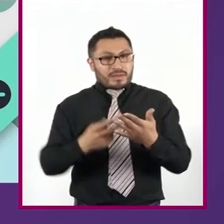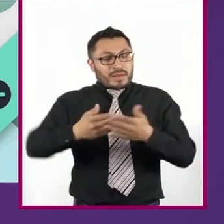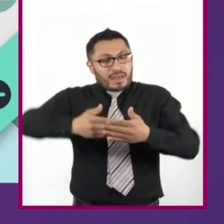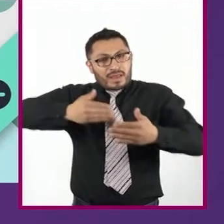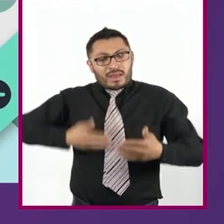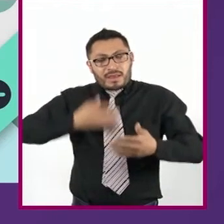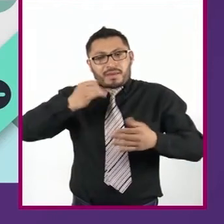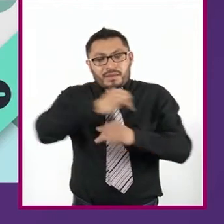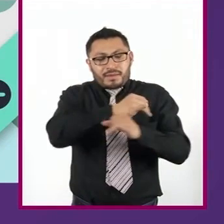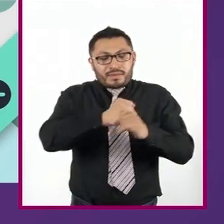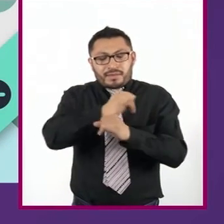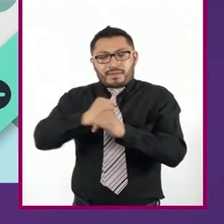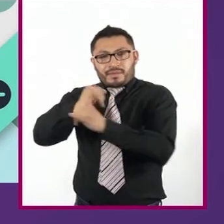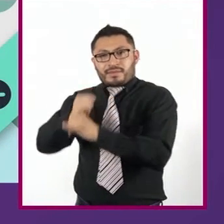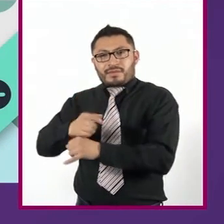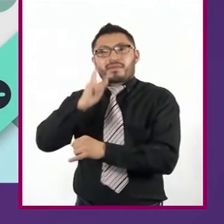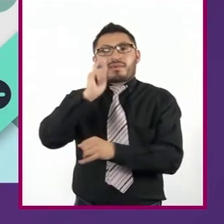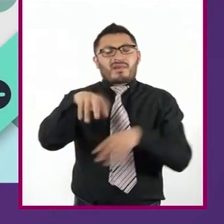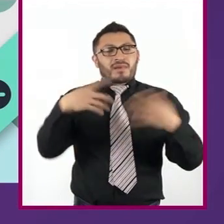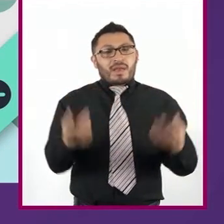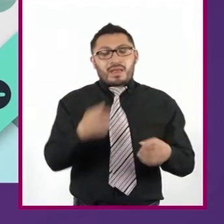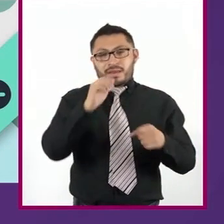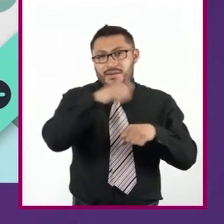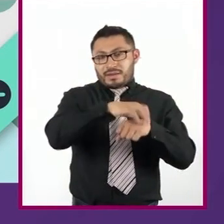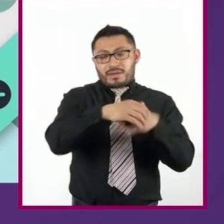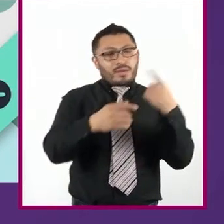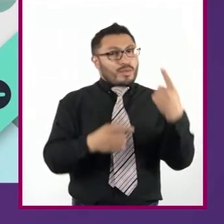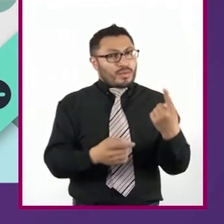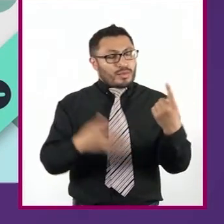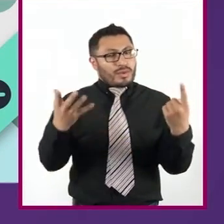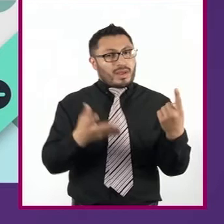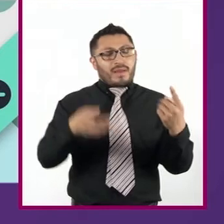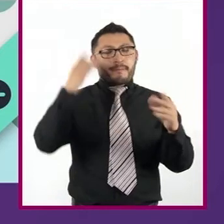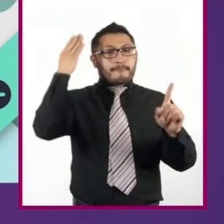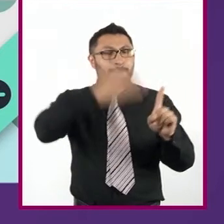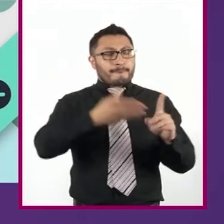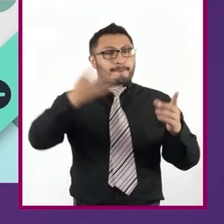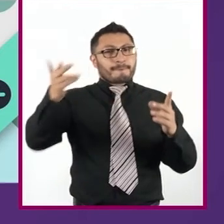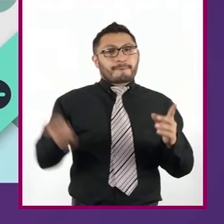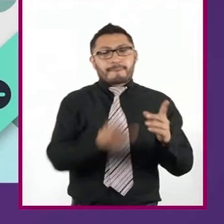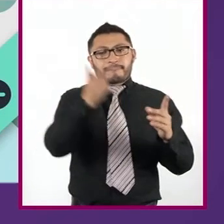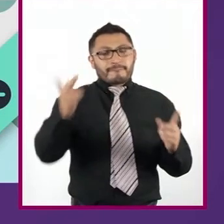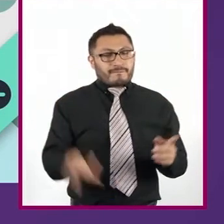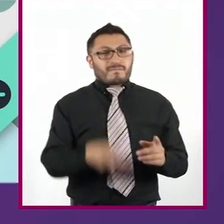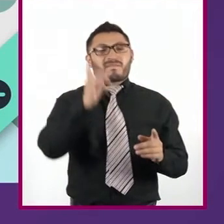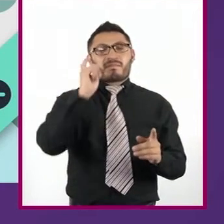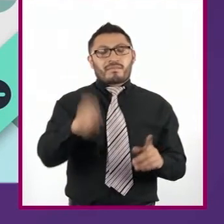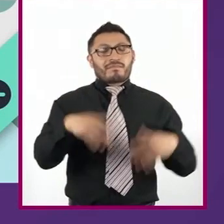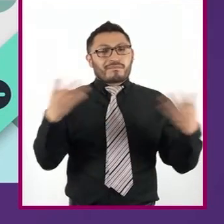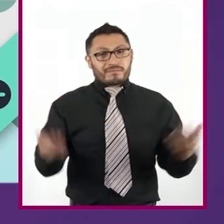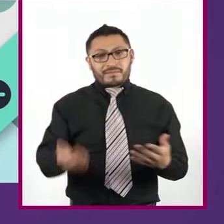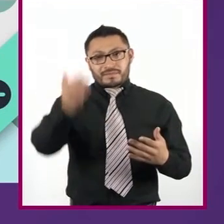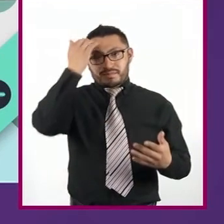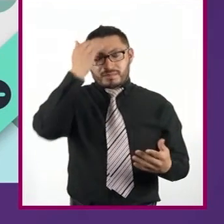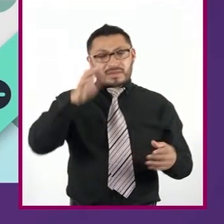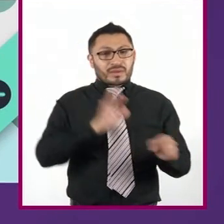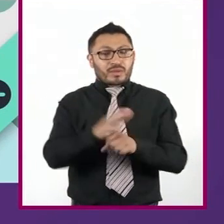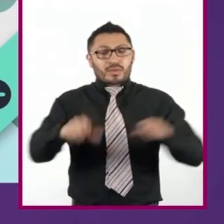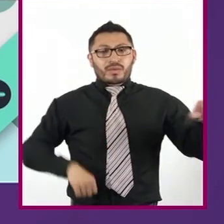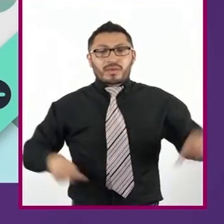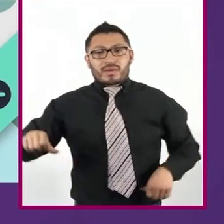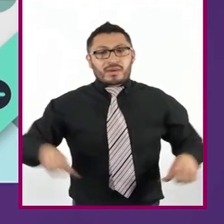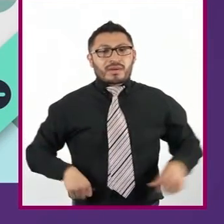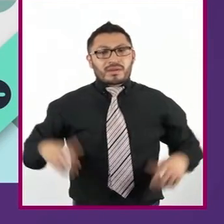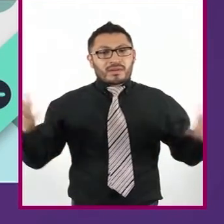estudio estadístico, en el cual, número 1, diseñan el objetivo de la encuesta, que es conocer qué actividad